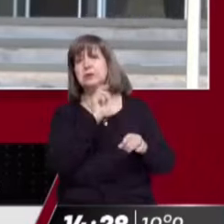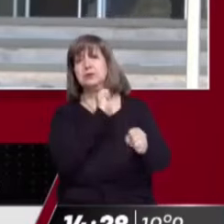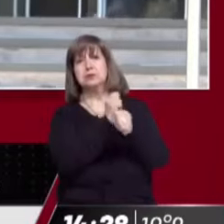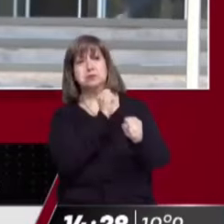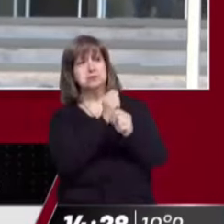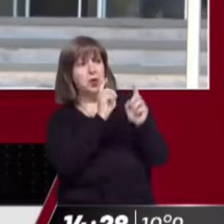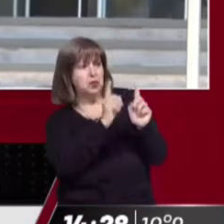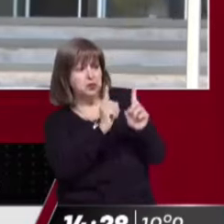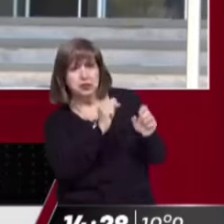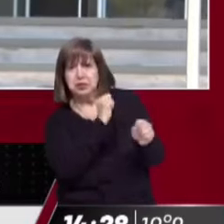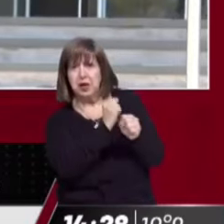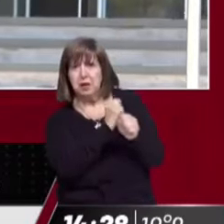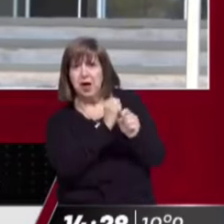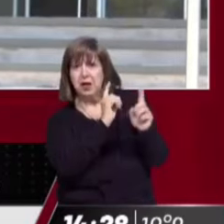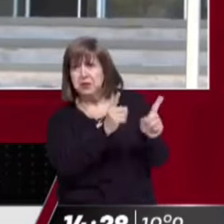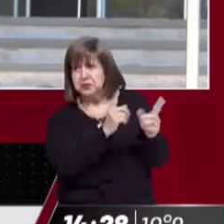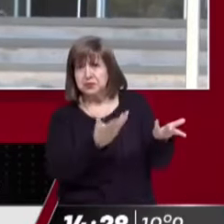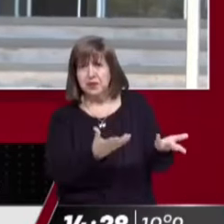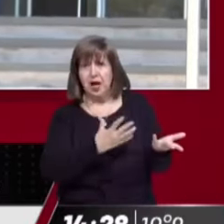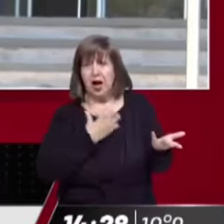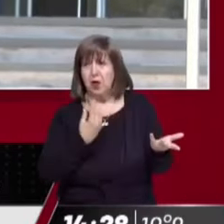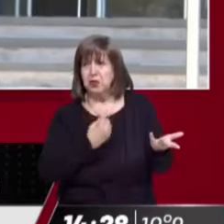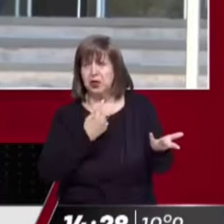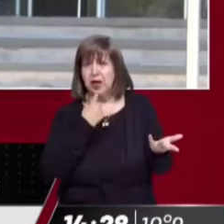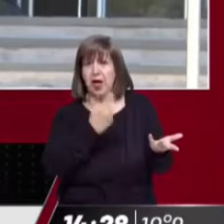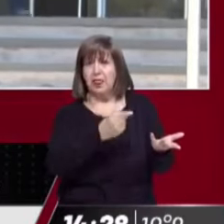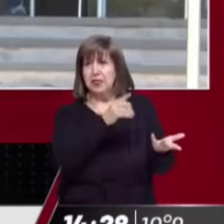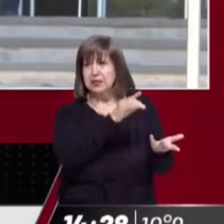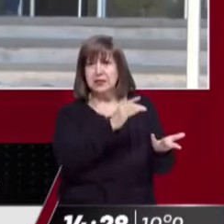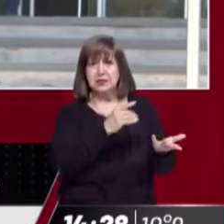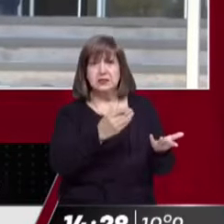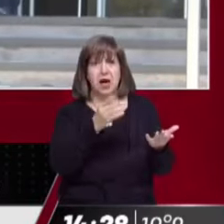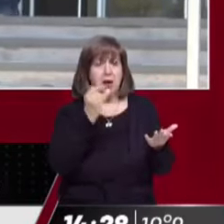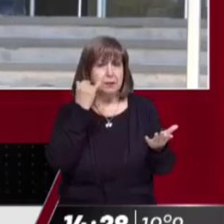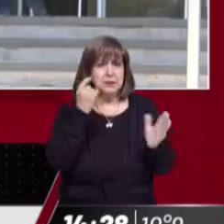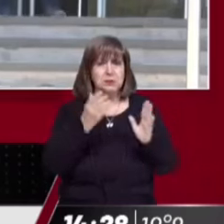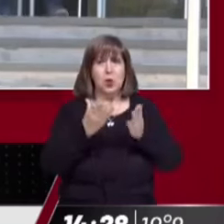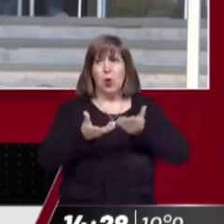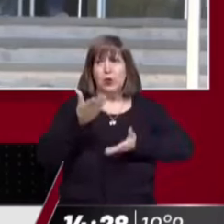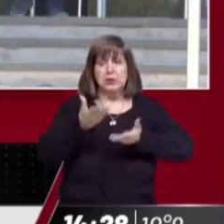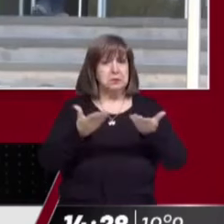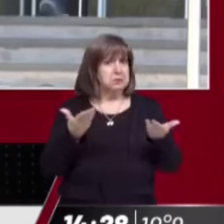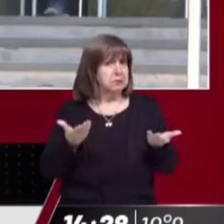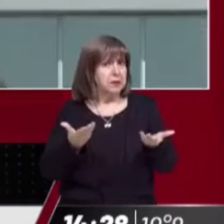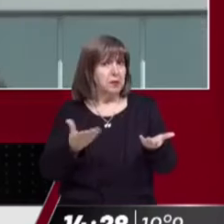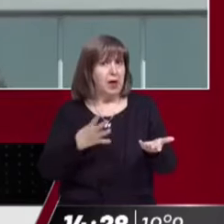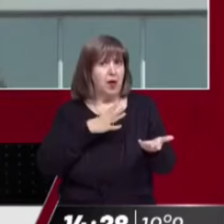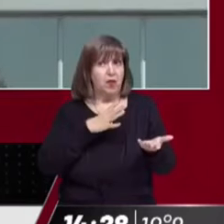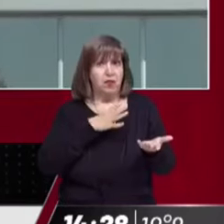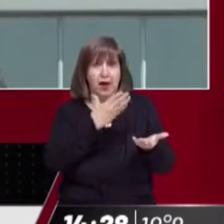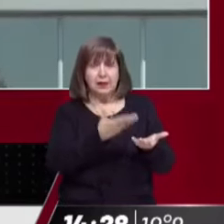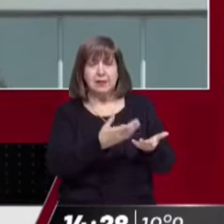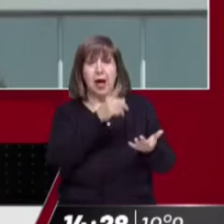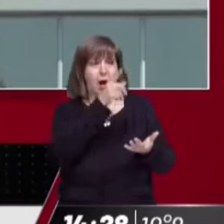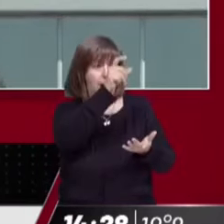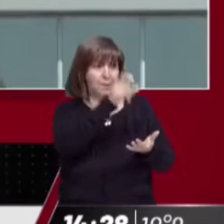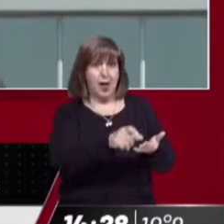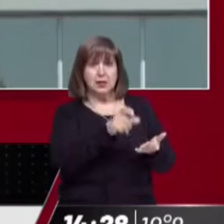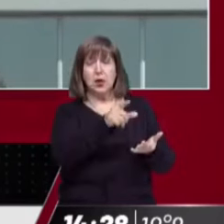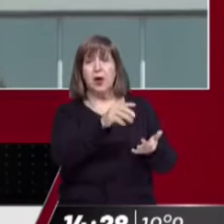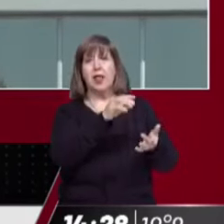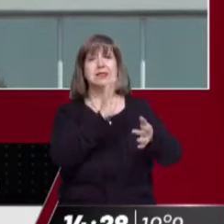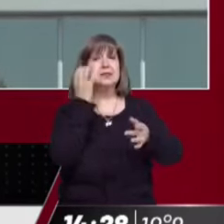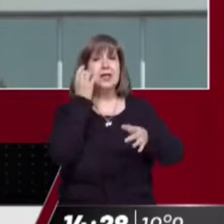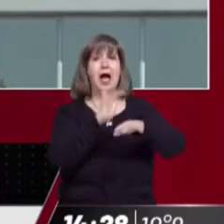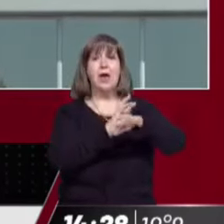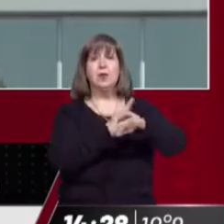trabajo aquí. Las autoridades dicen que el organismo está a disposición de la justicia para lo que se defina. Este hombre está imputado